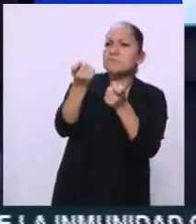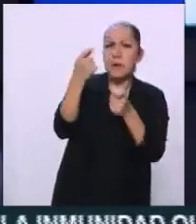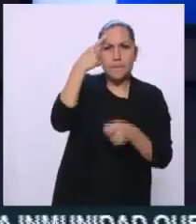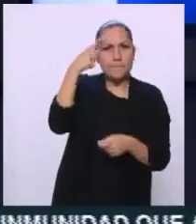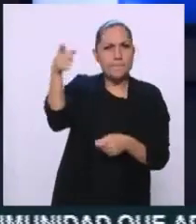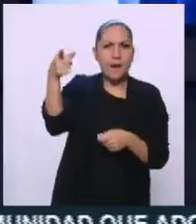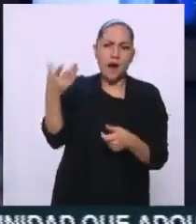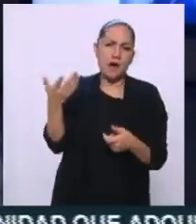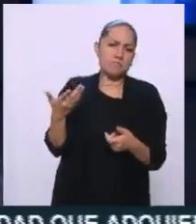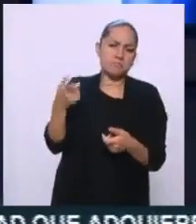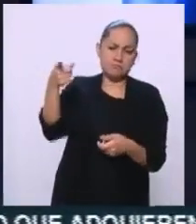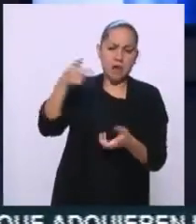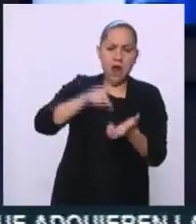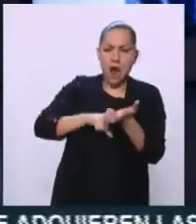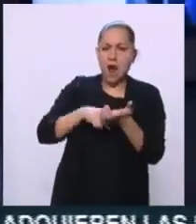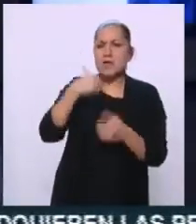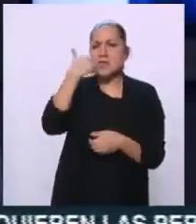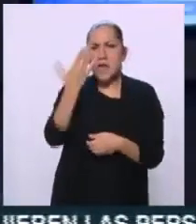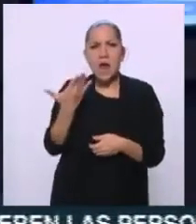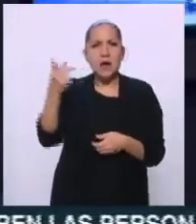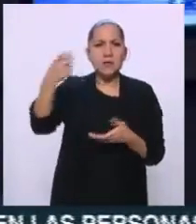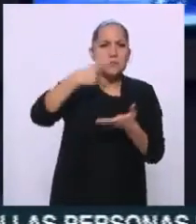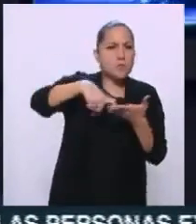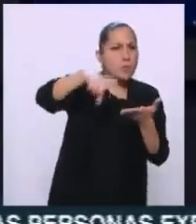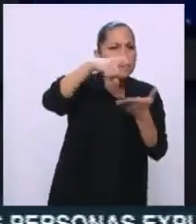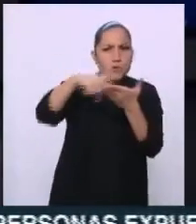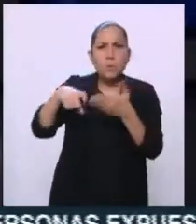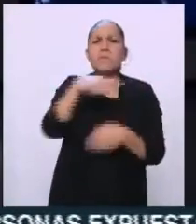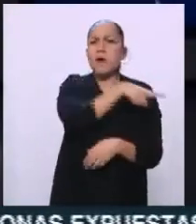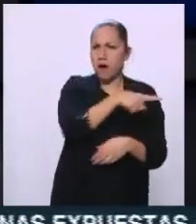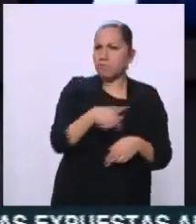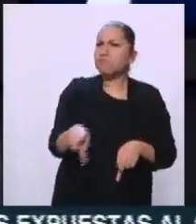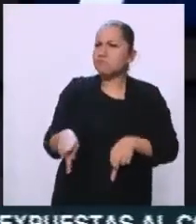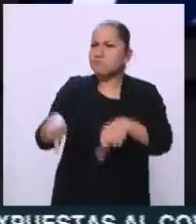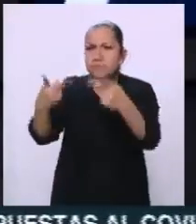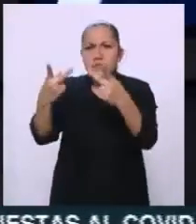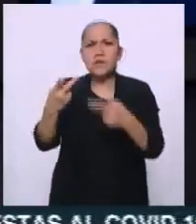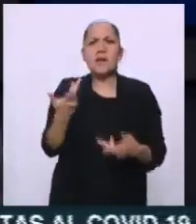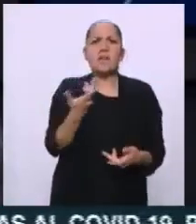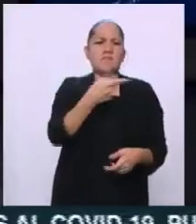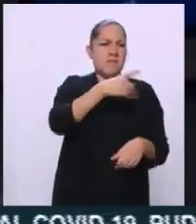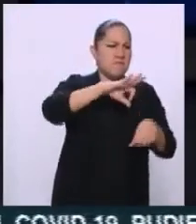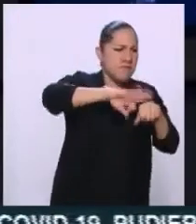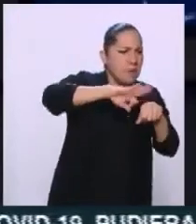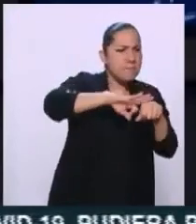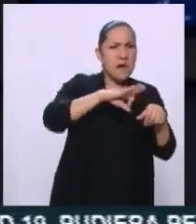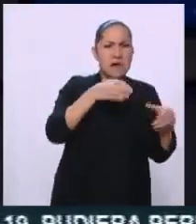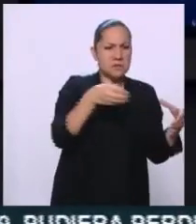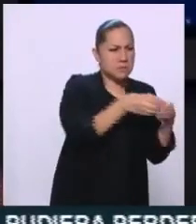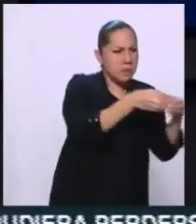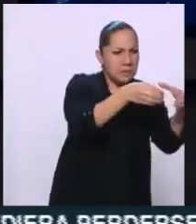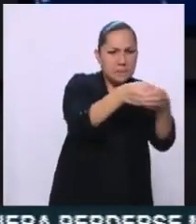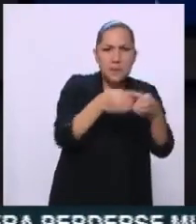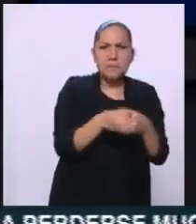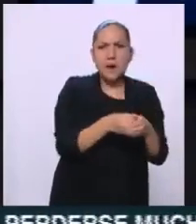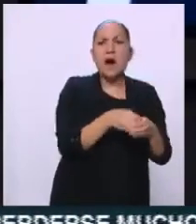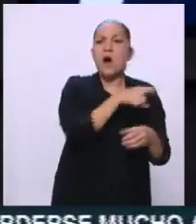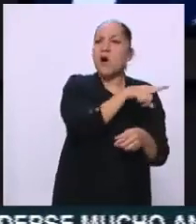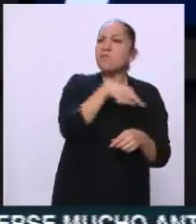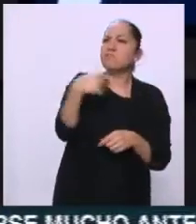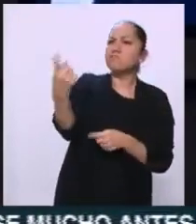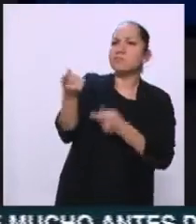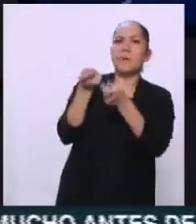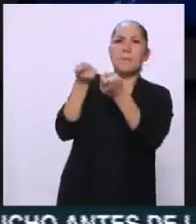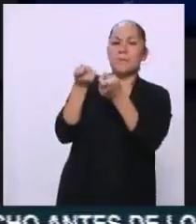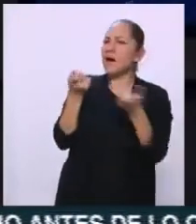farmacéuticas, petroleras, energéticas. Entonces, por eso podemos entender ahora la agenda de los medios que ha sido afectada en esos negocios y que sea tan